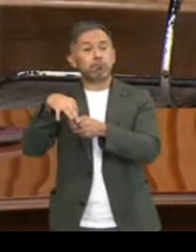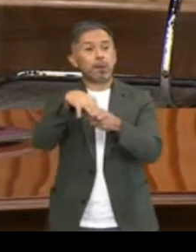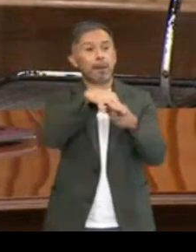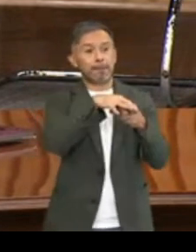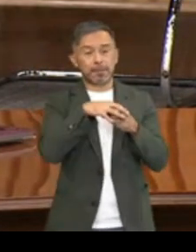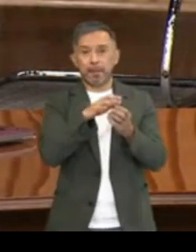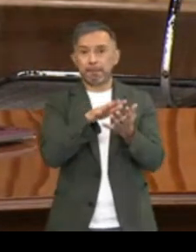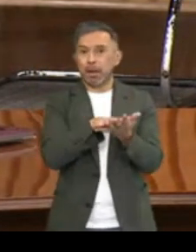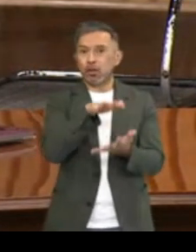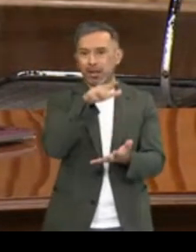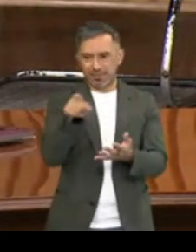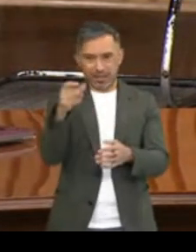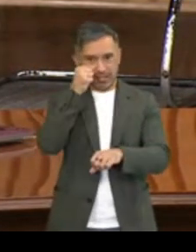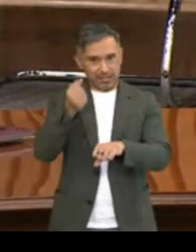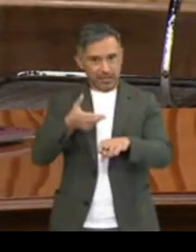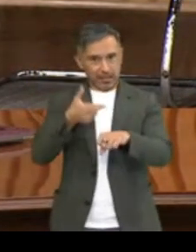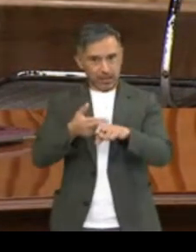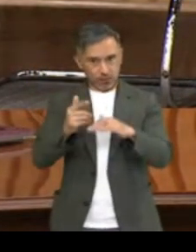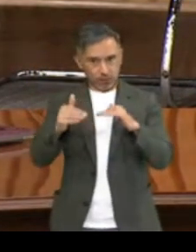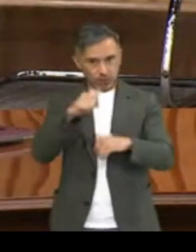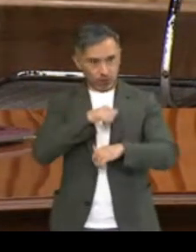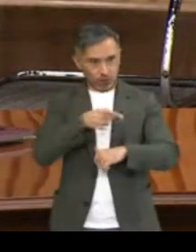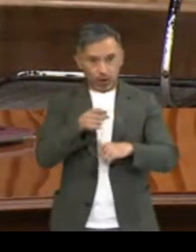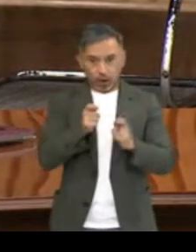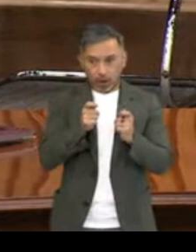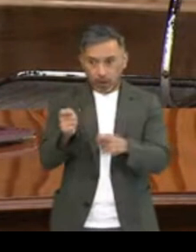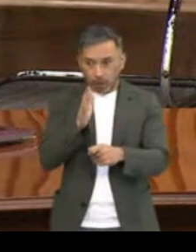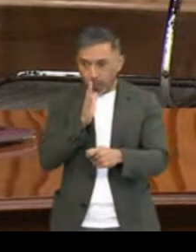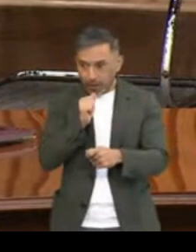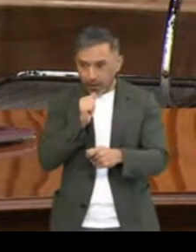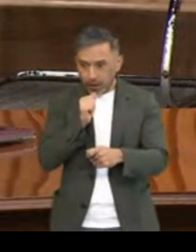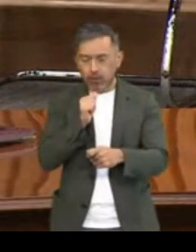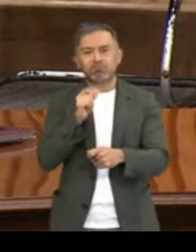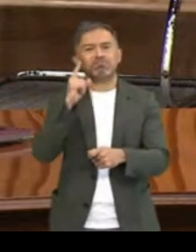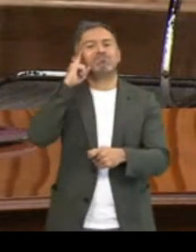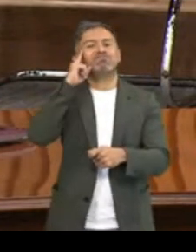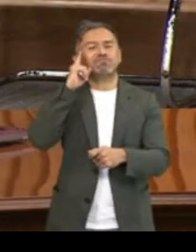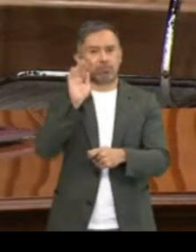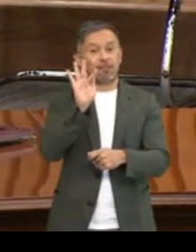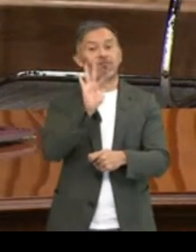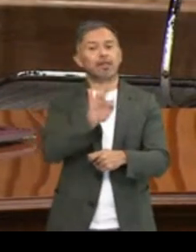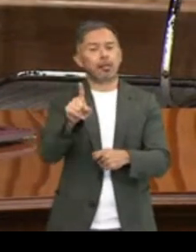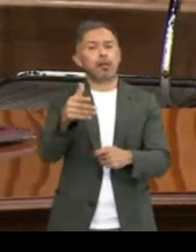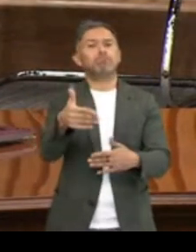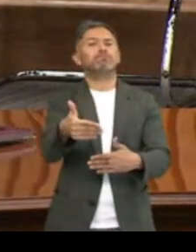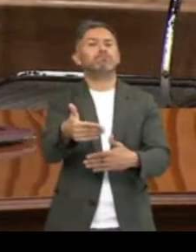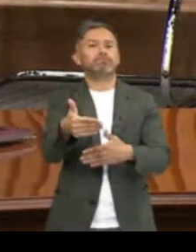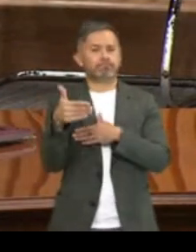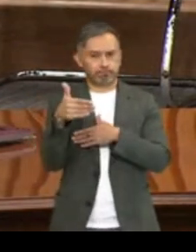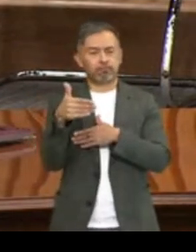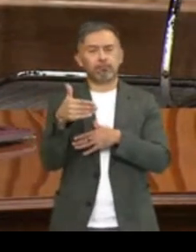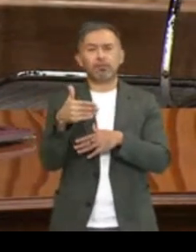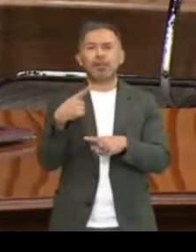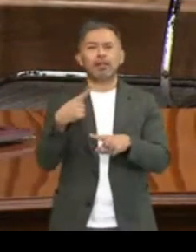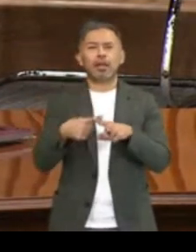para ratificar en su momento a Edmundo Jacobo, y por eso adelantó esa determinación con la integración que